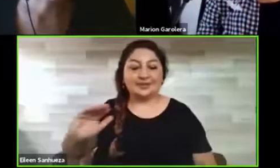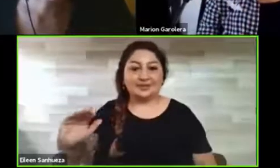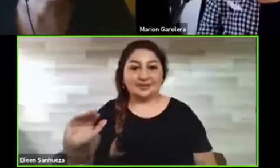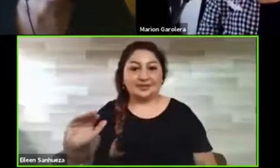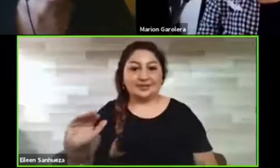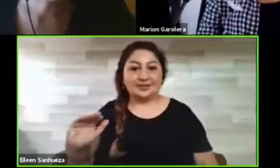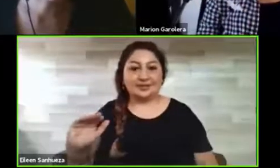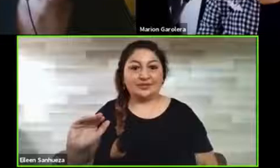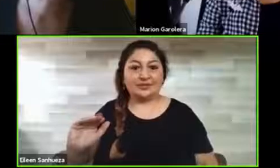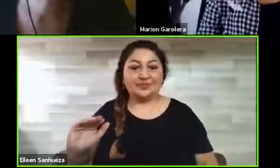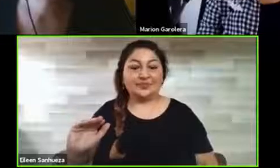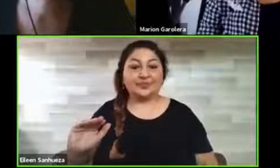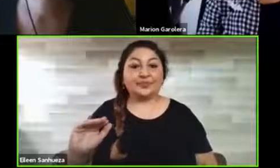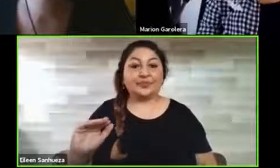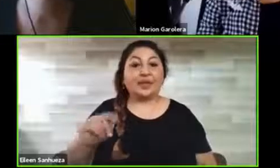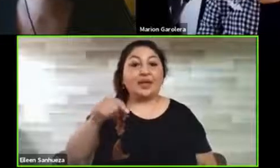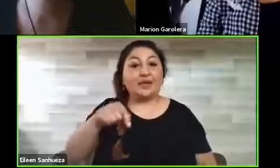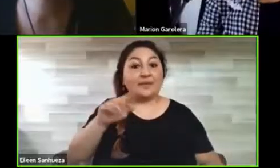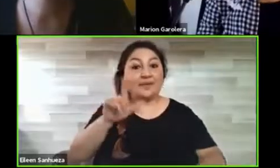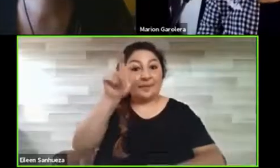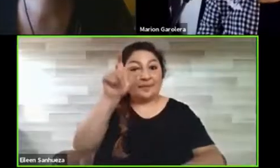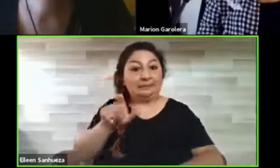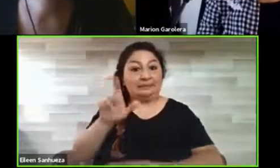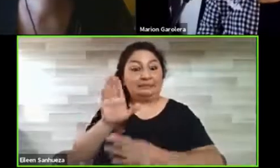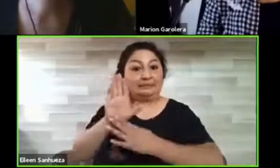La persona que va a presentar